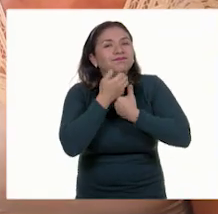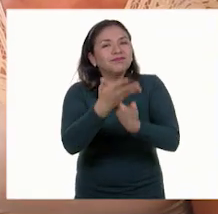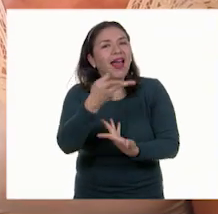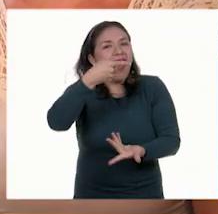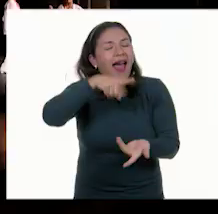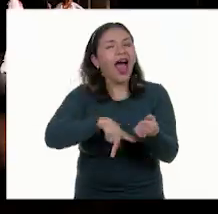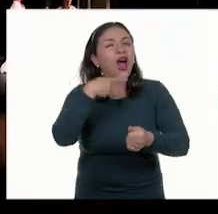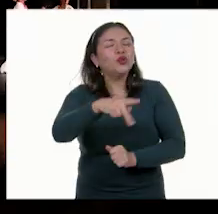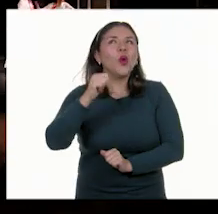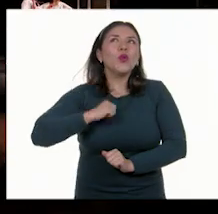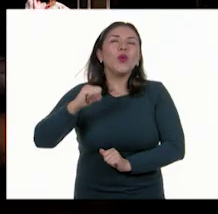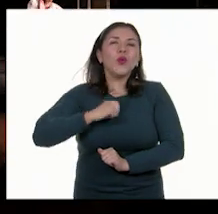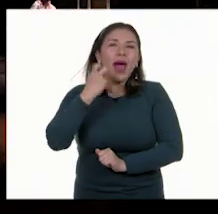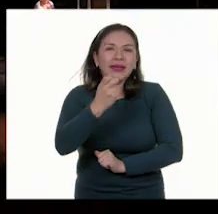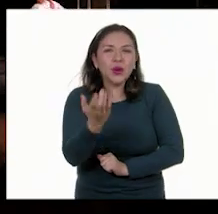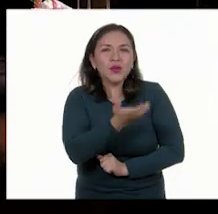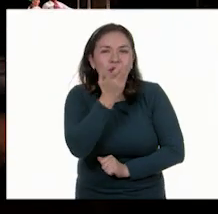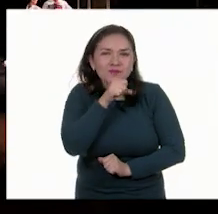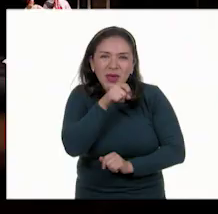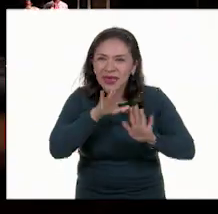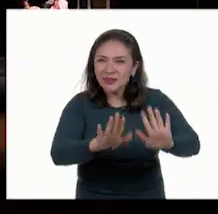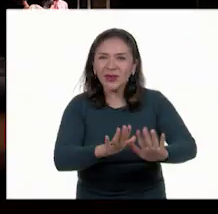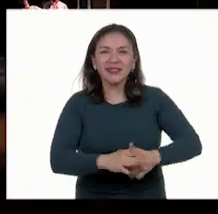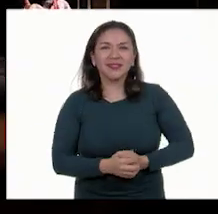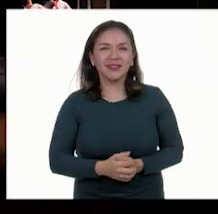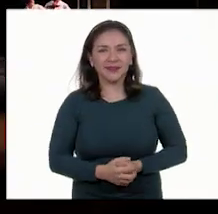sus orígenes.